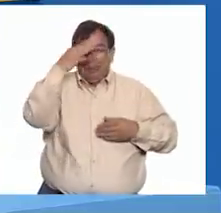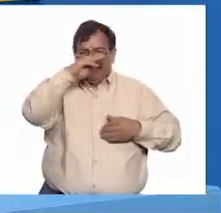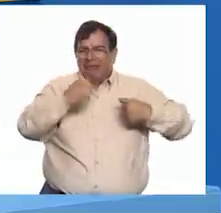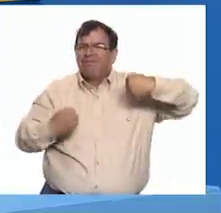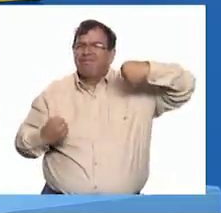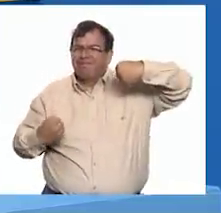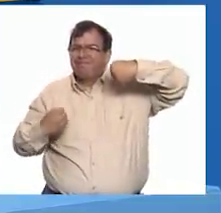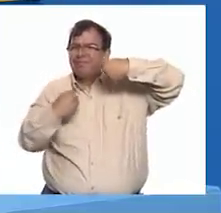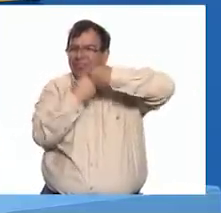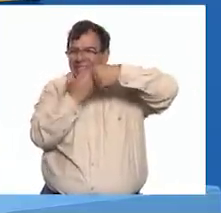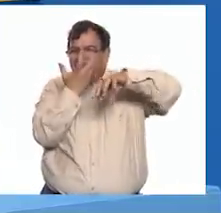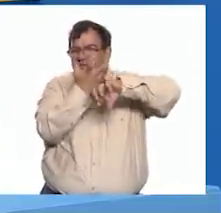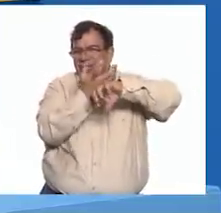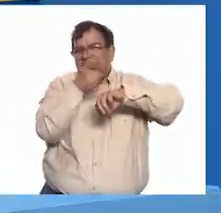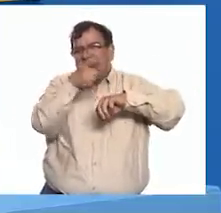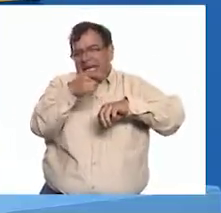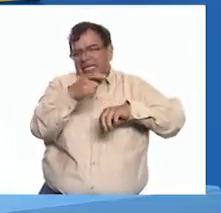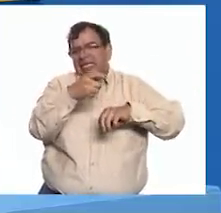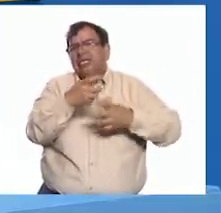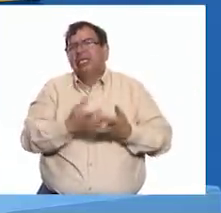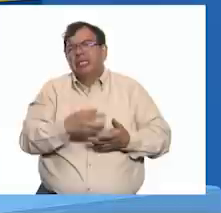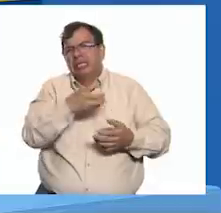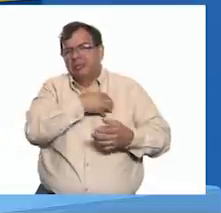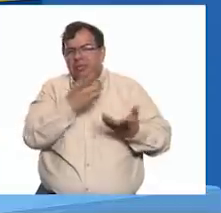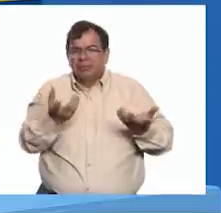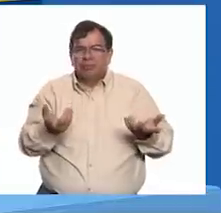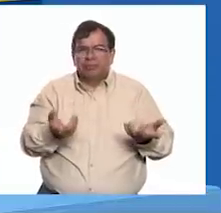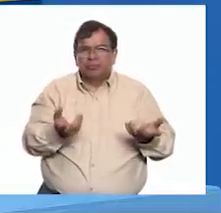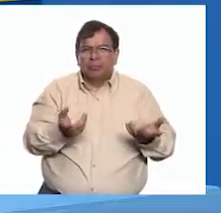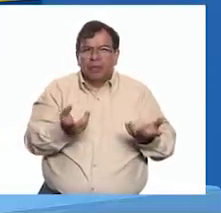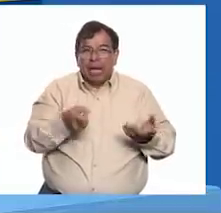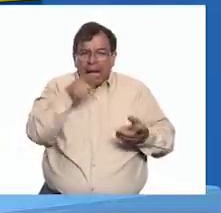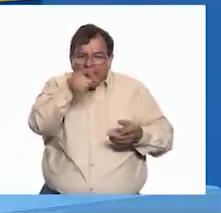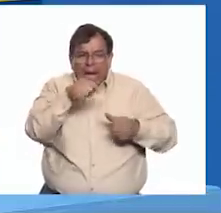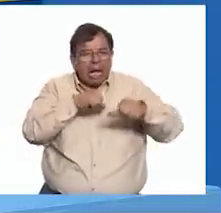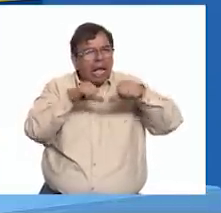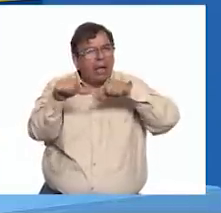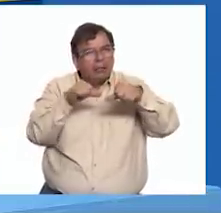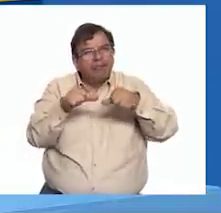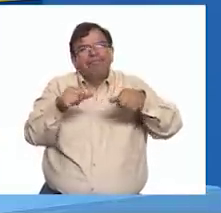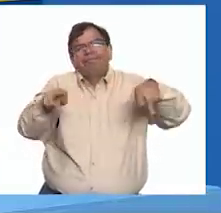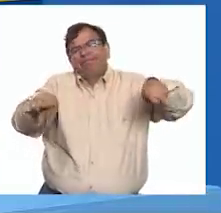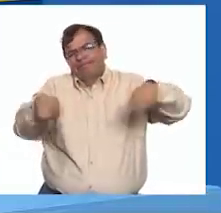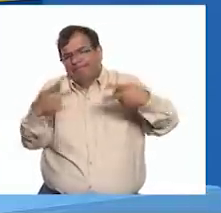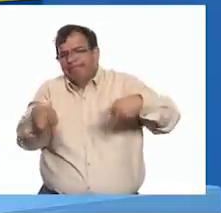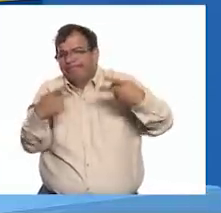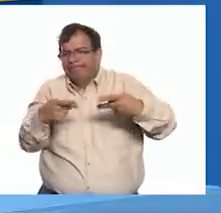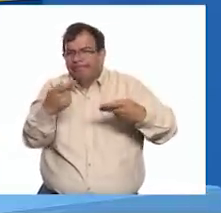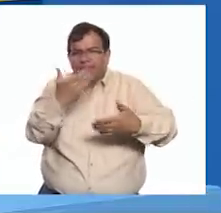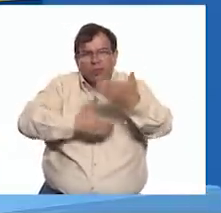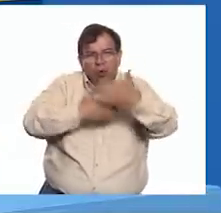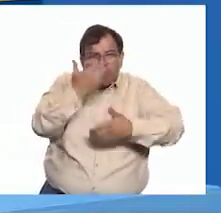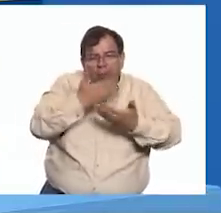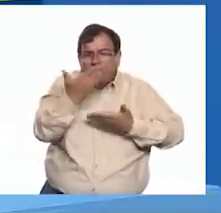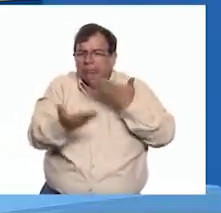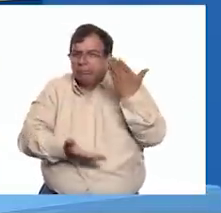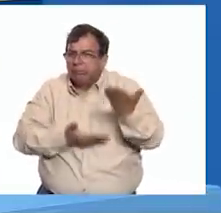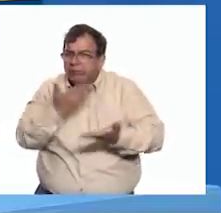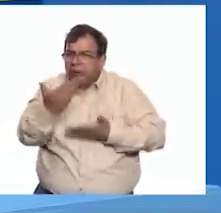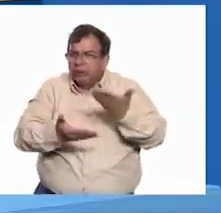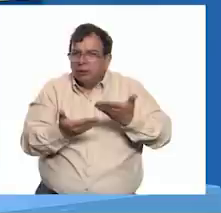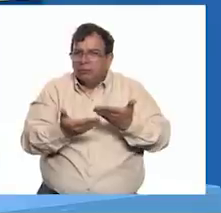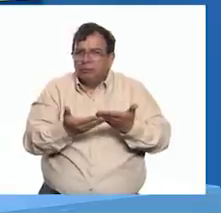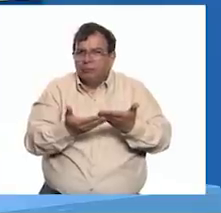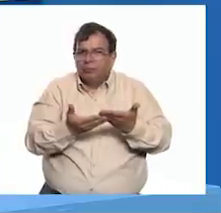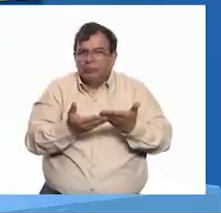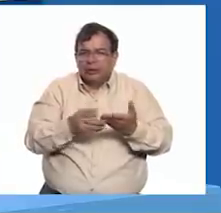fronteriza y es la capital del estado. Sus principales actividades son el comercio y los servicios. Y de